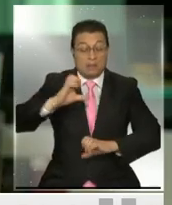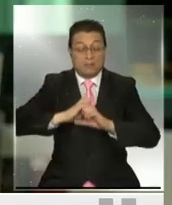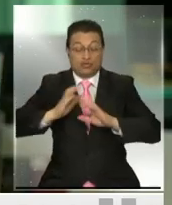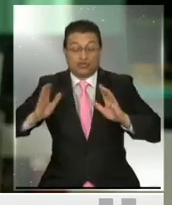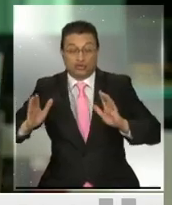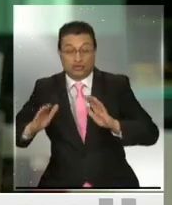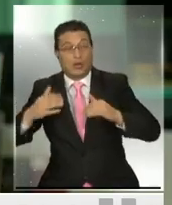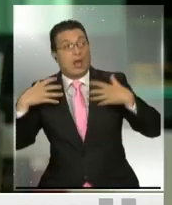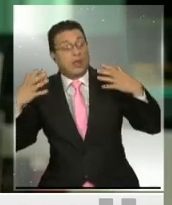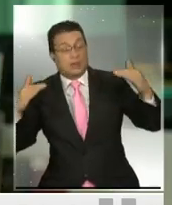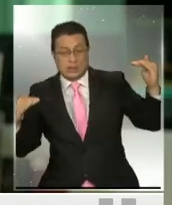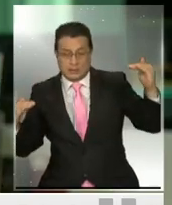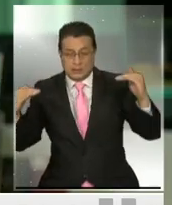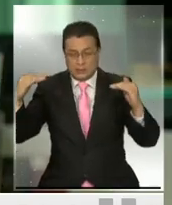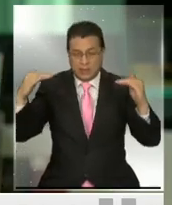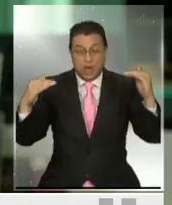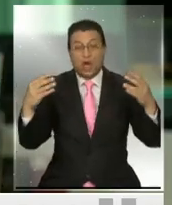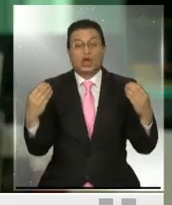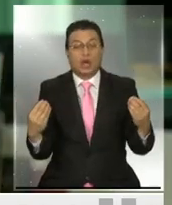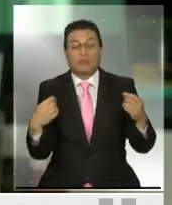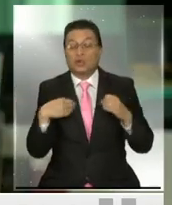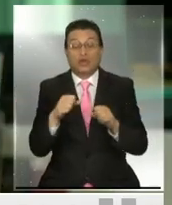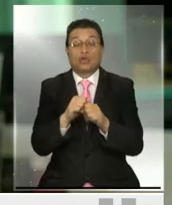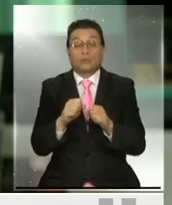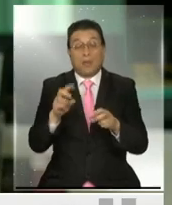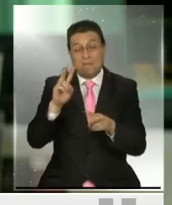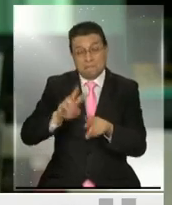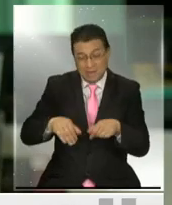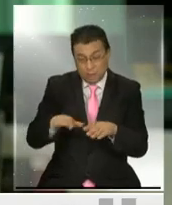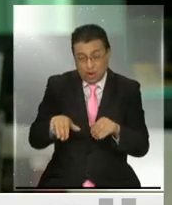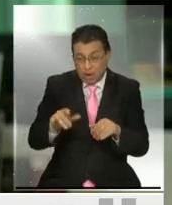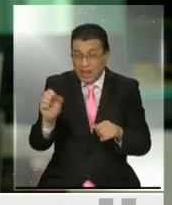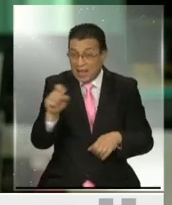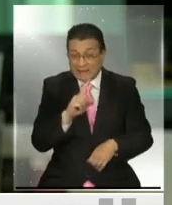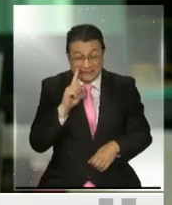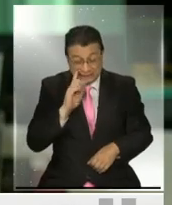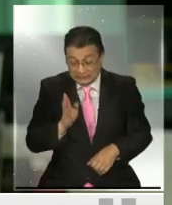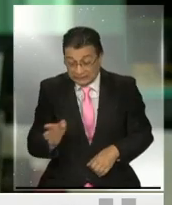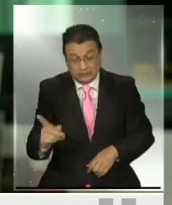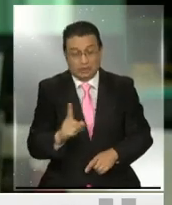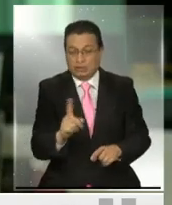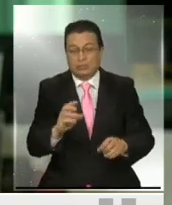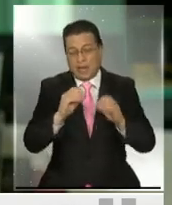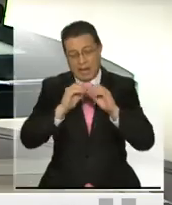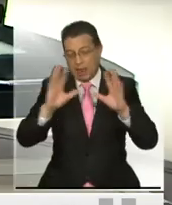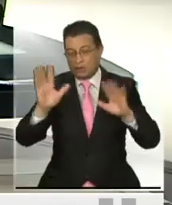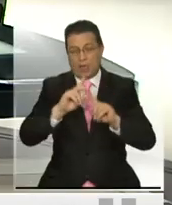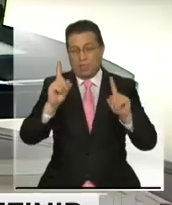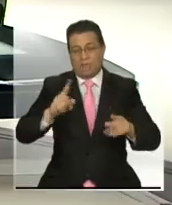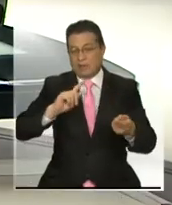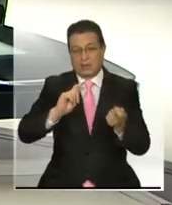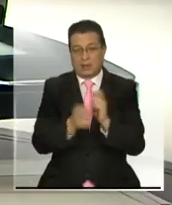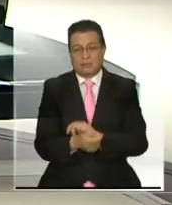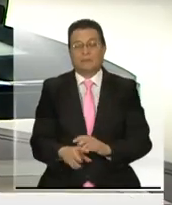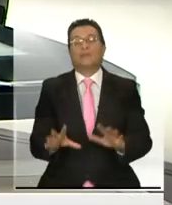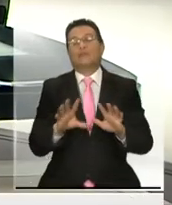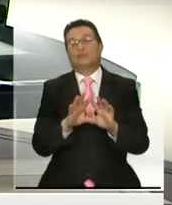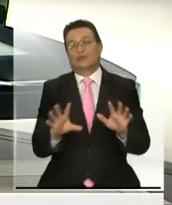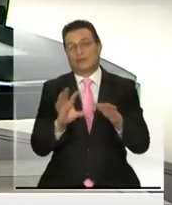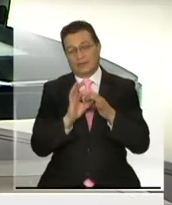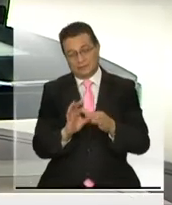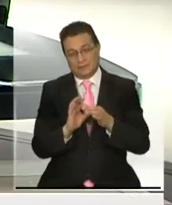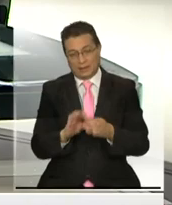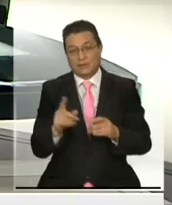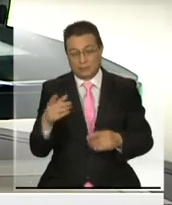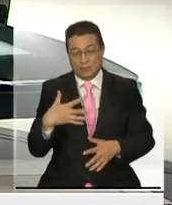cantidad por hacer pero claramente no podemos seguir haciendo más de lo mismo eso es lo único que tenemos con totalmente claro bien grande entrevista muchísimas gracias yo